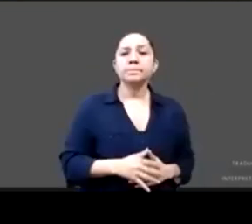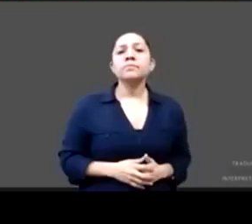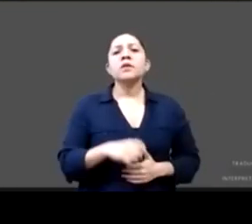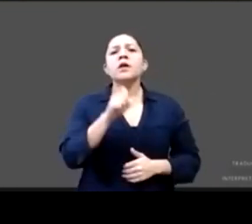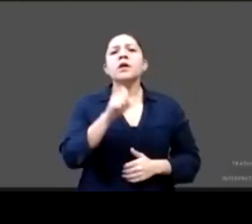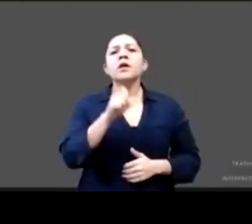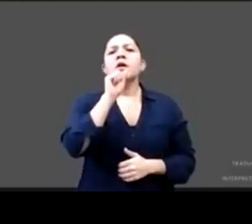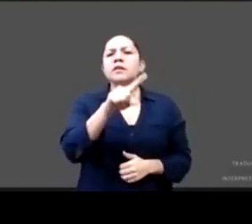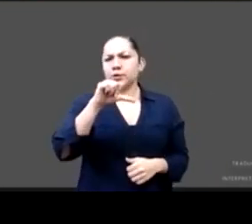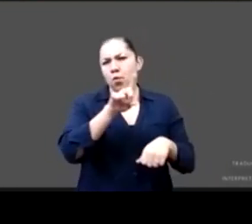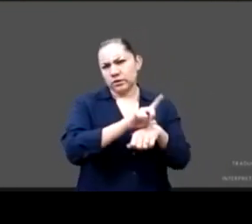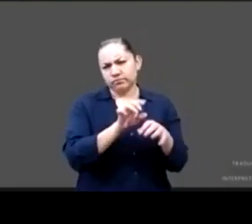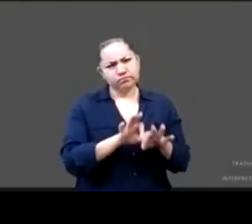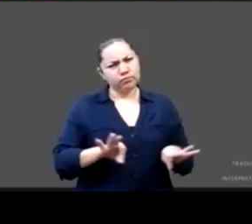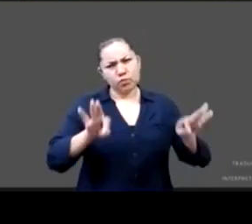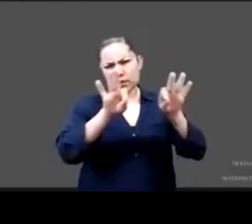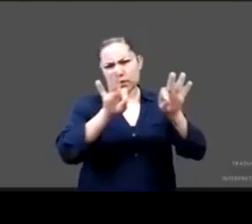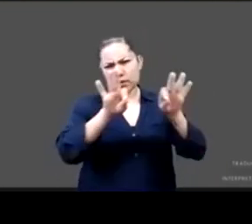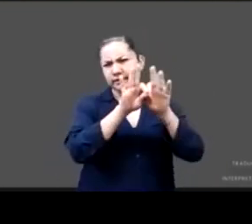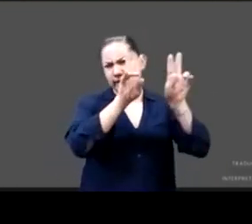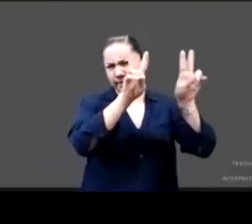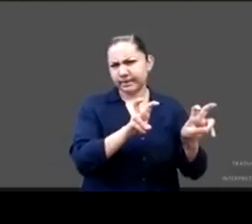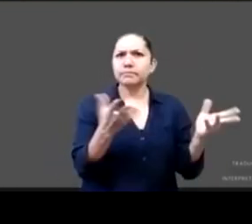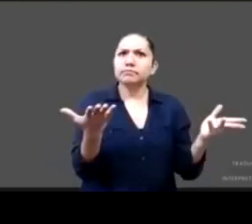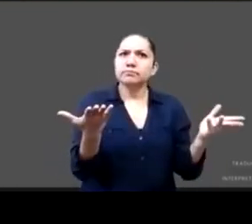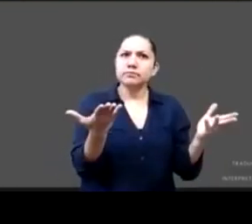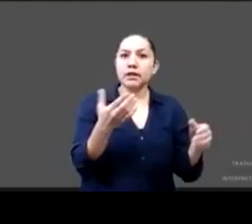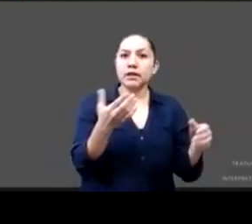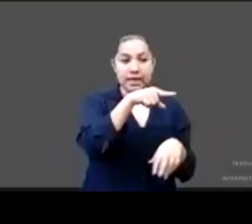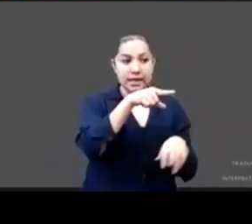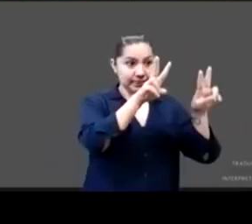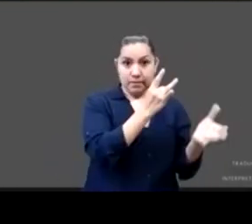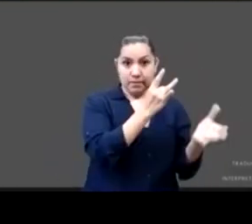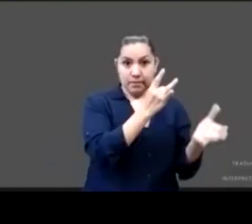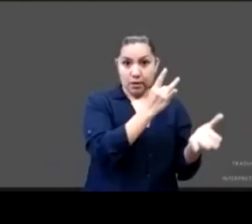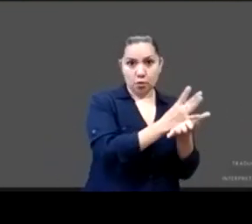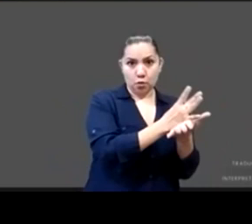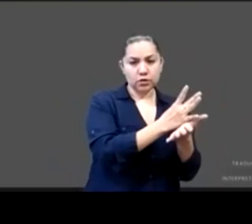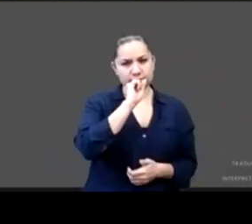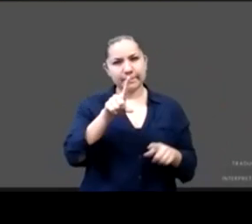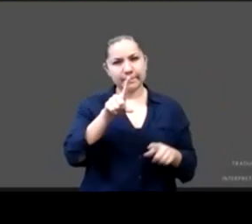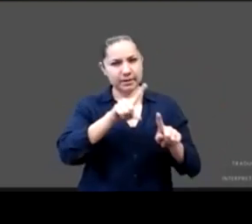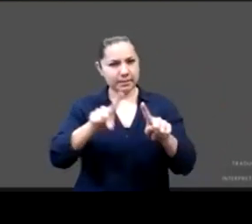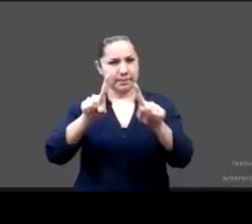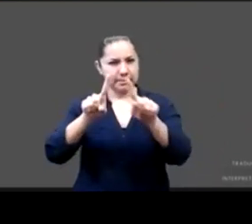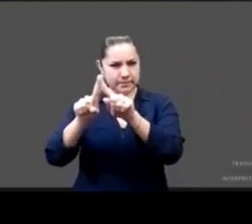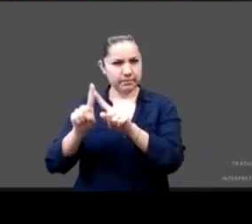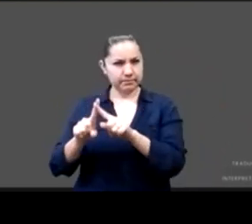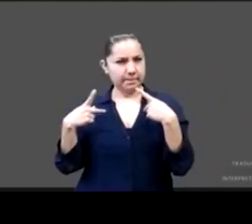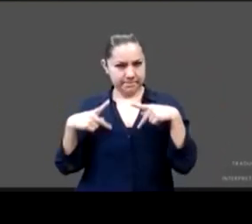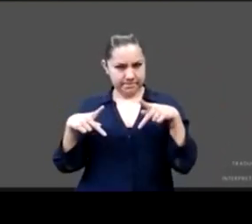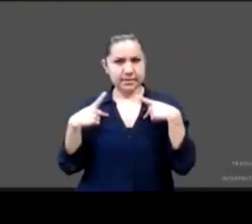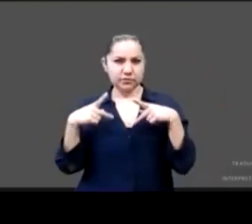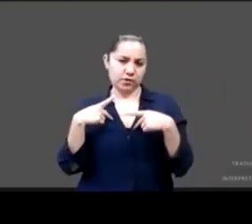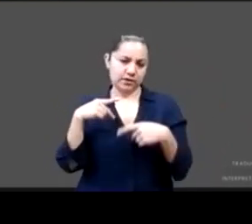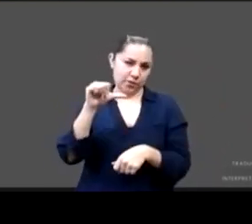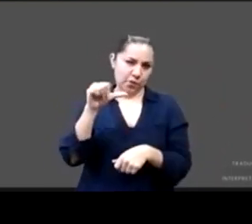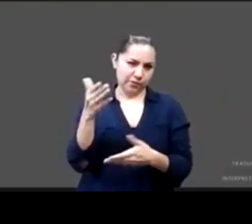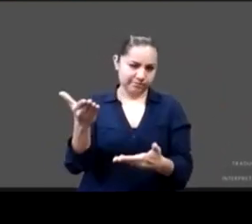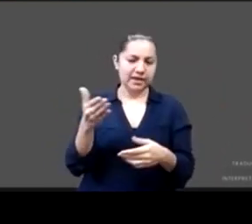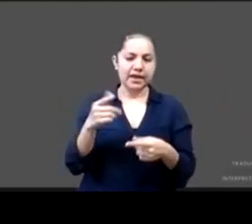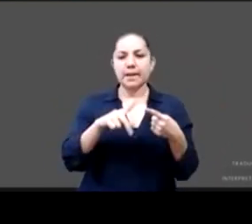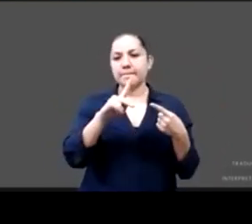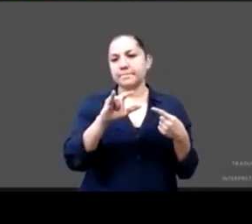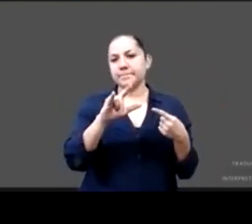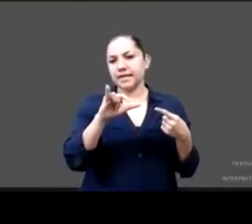por las personas que nos acompañan, y quiero profundamente Pili Ramírez, directora de Protección Infantil y